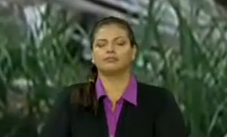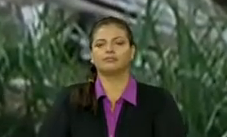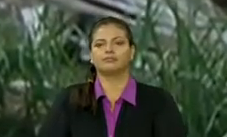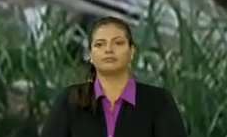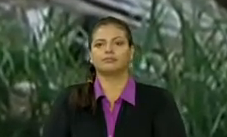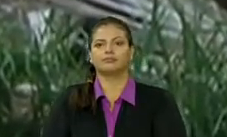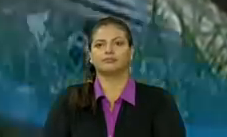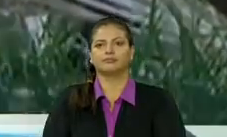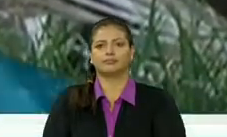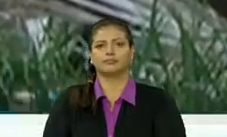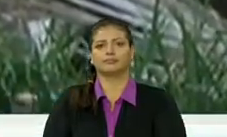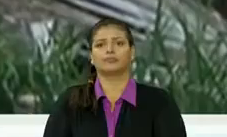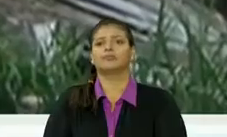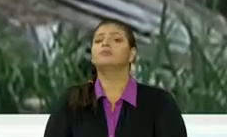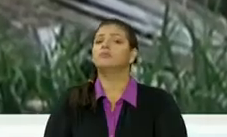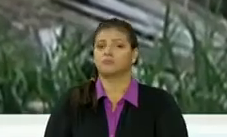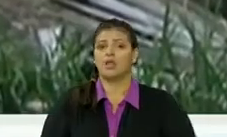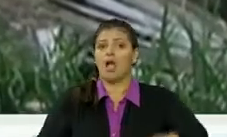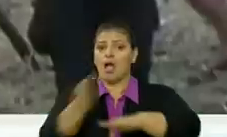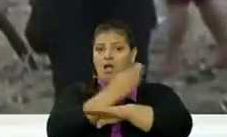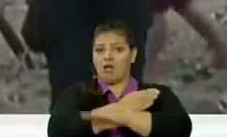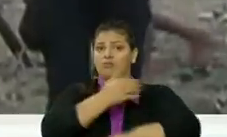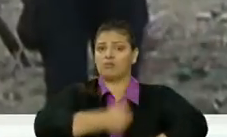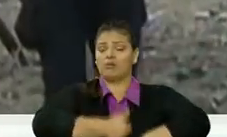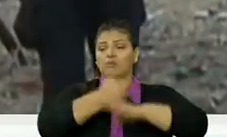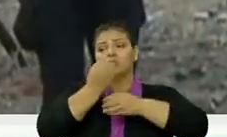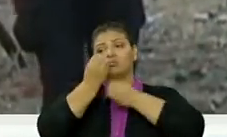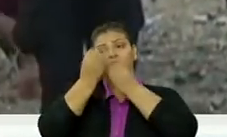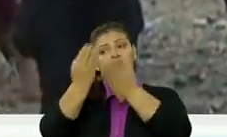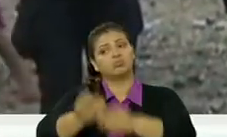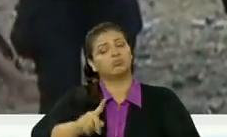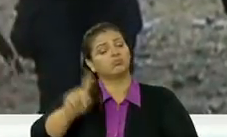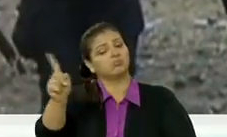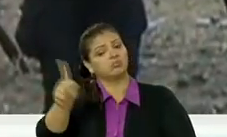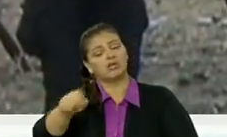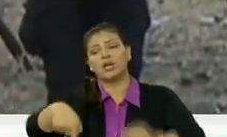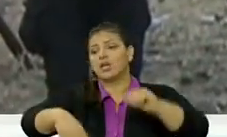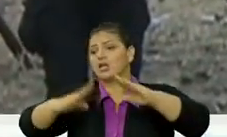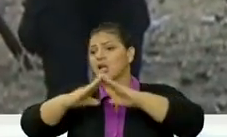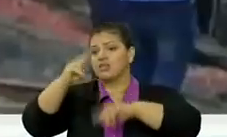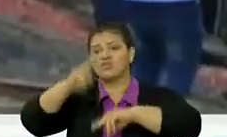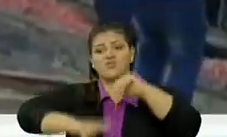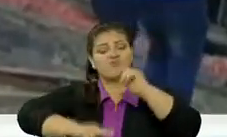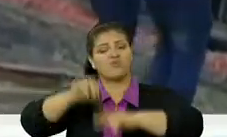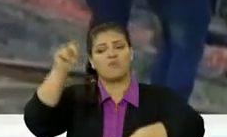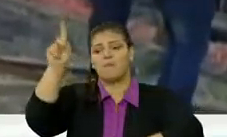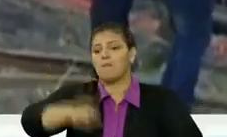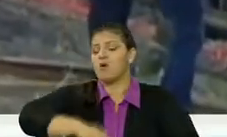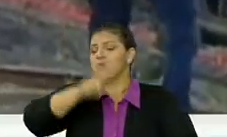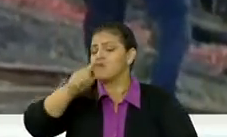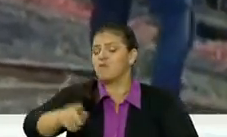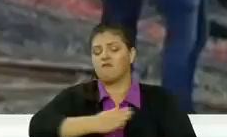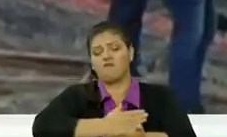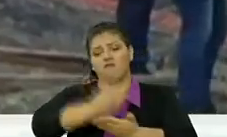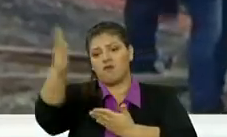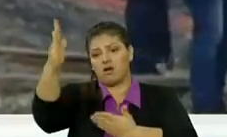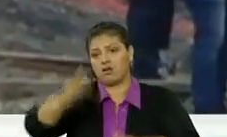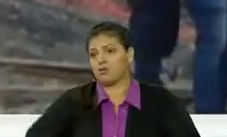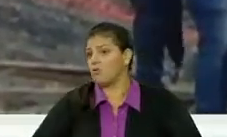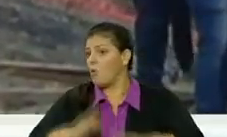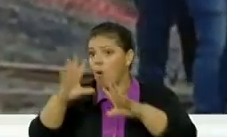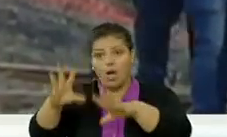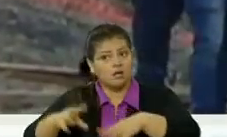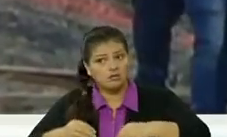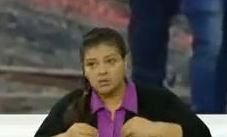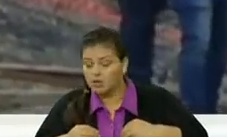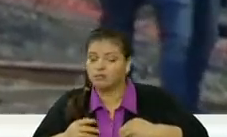Les habían avisado que llegarían con la Policía Nacional y así fue. Y procedieron a retirar cada una de las cañas, paredes y techo de las